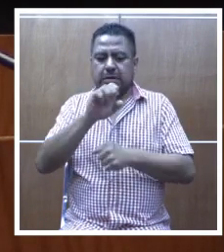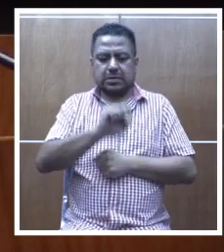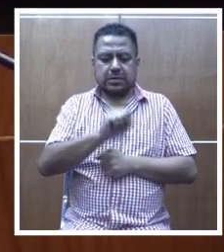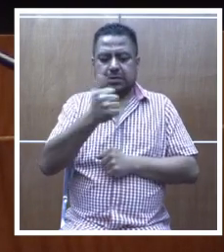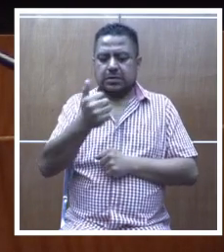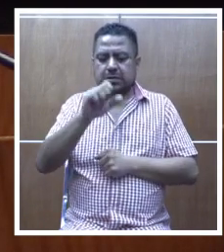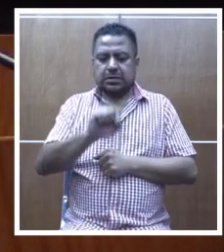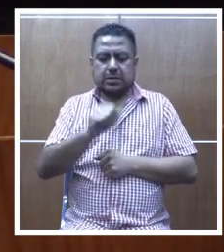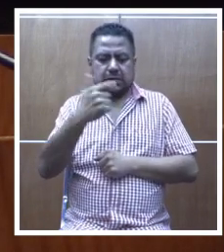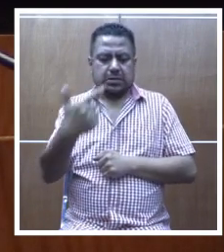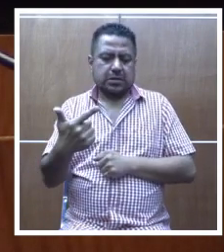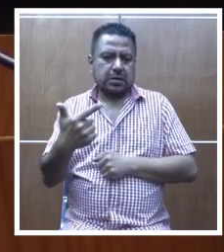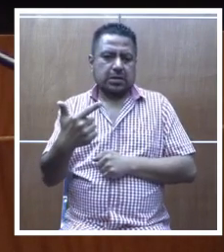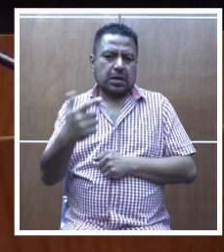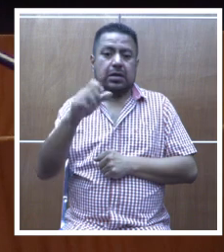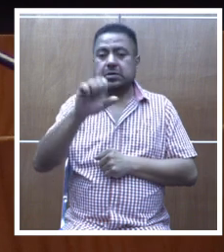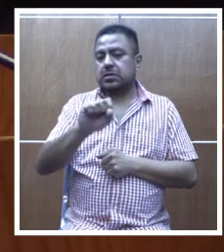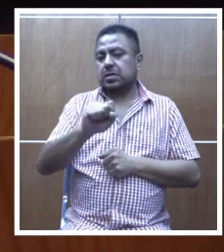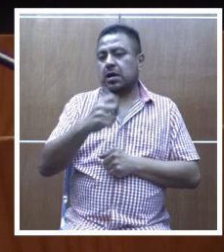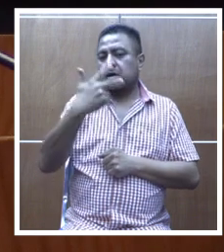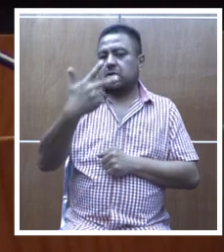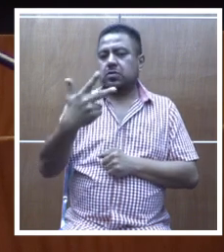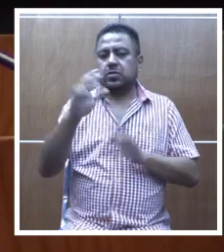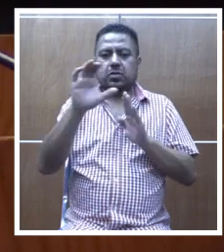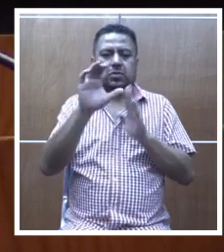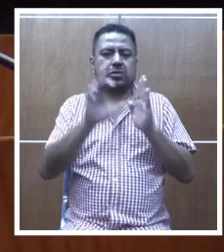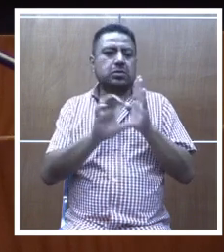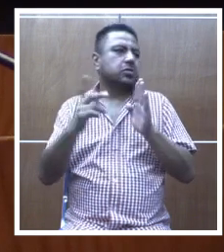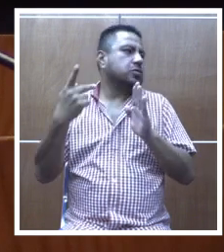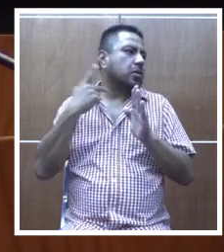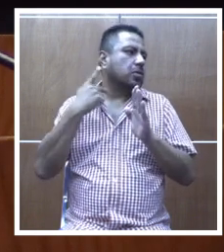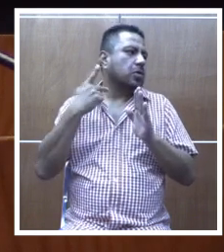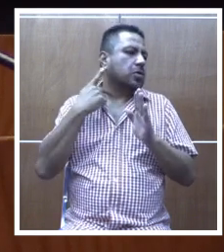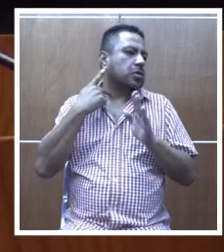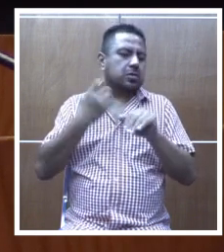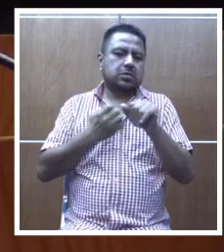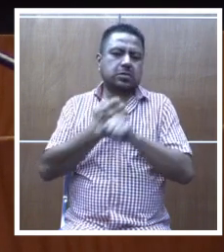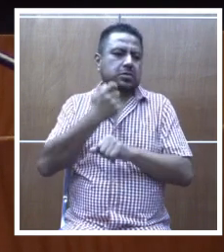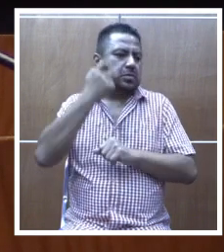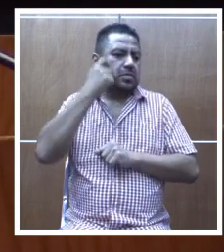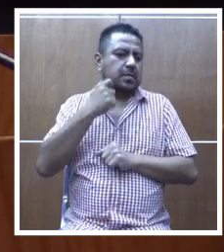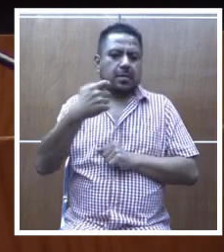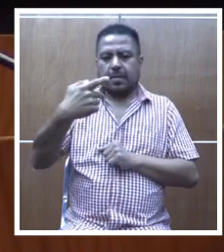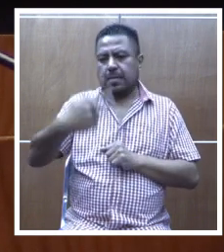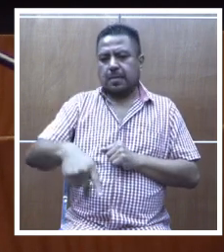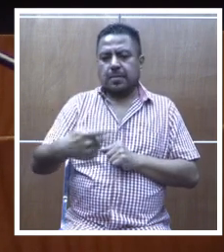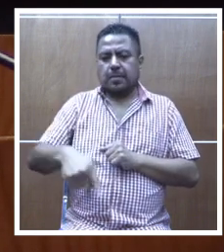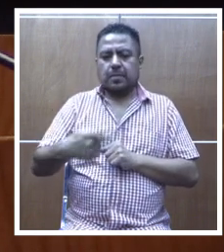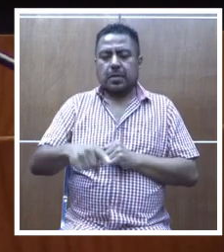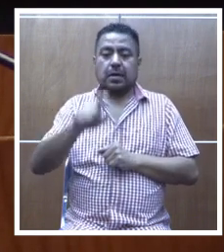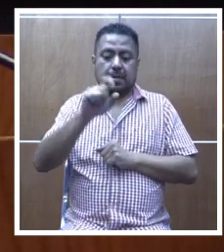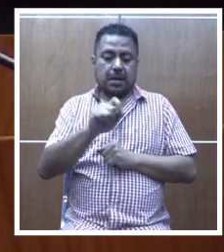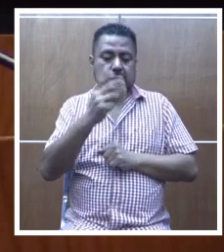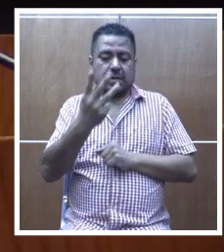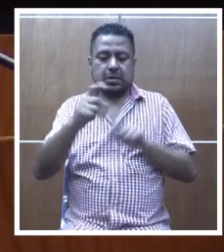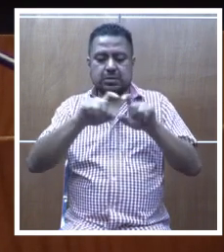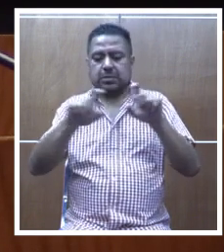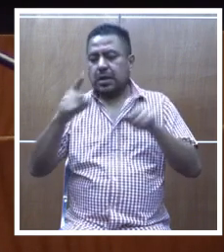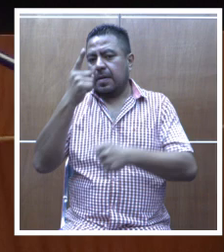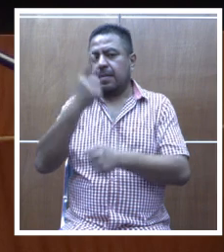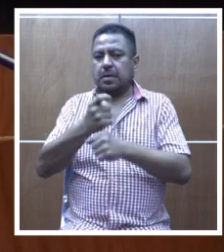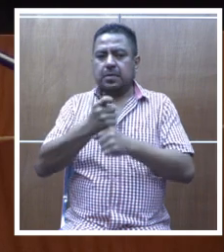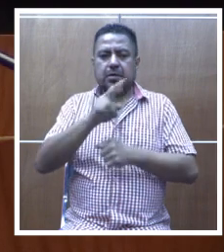66, 67 y 68 de la Constitución Política del Estado Libre y Soberano de Guerrero, 23, fracción